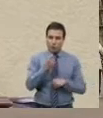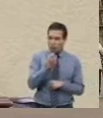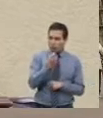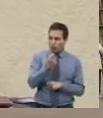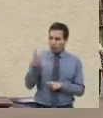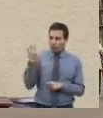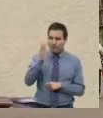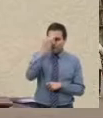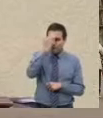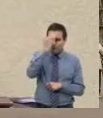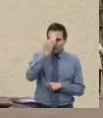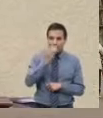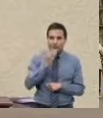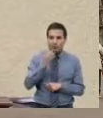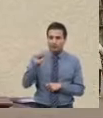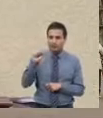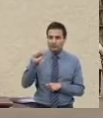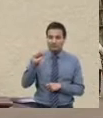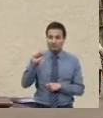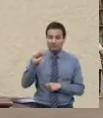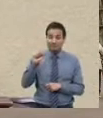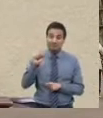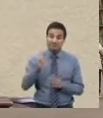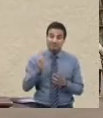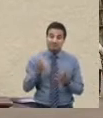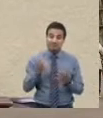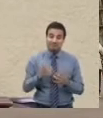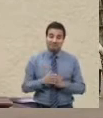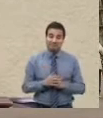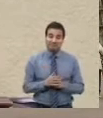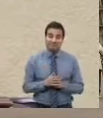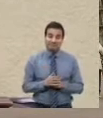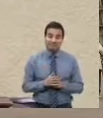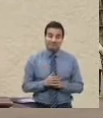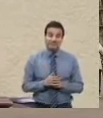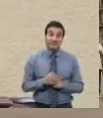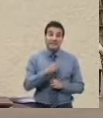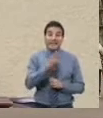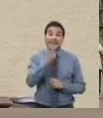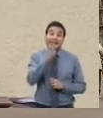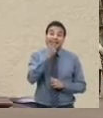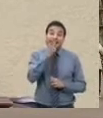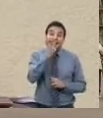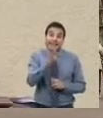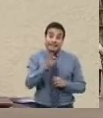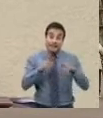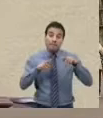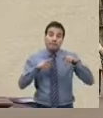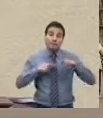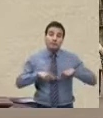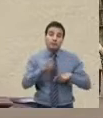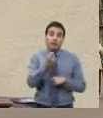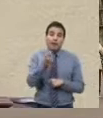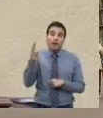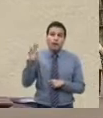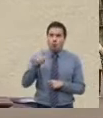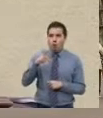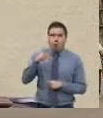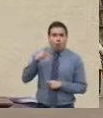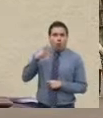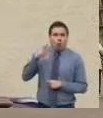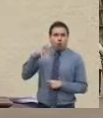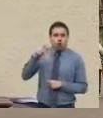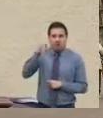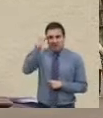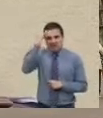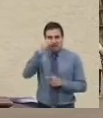estos personajes de quienes se pretende y se dice actuaron de manera autónoma, independiente, libre, en ejercicio de su